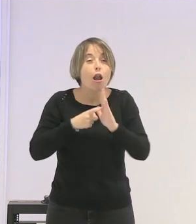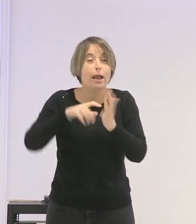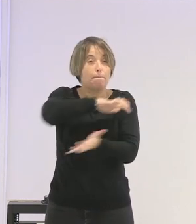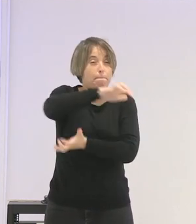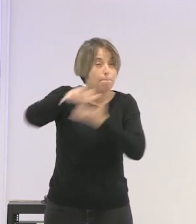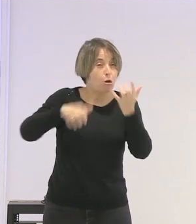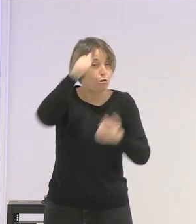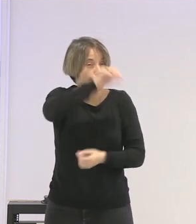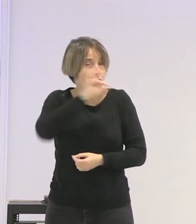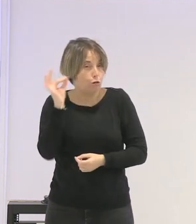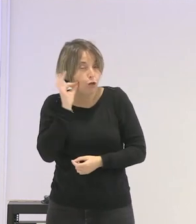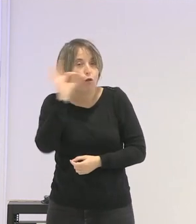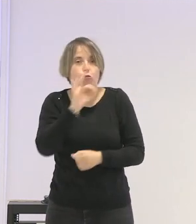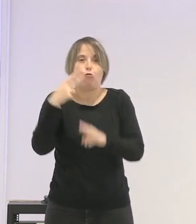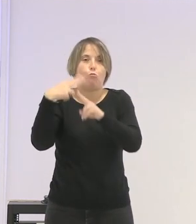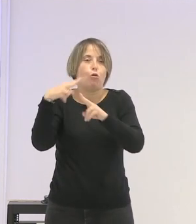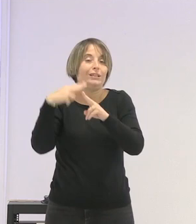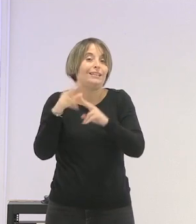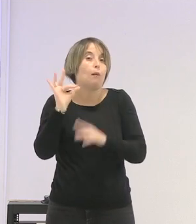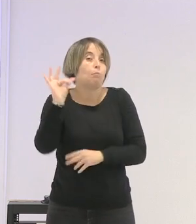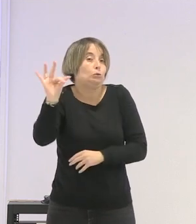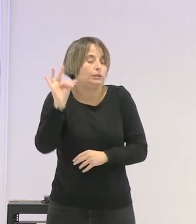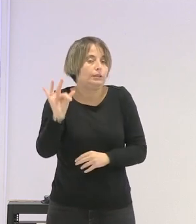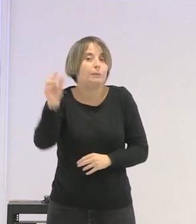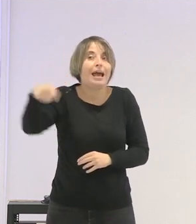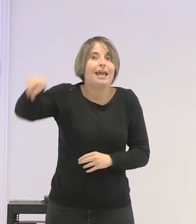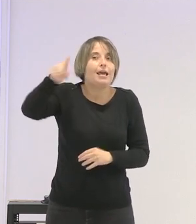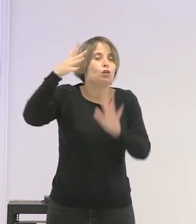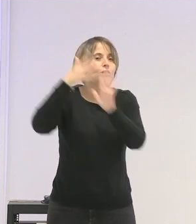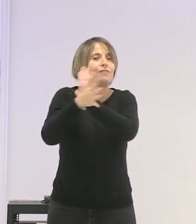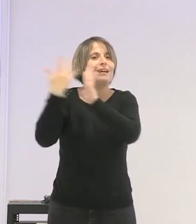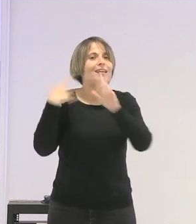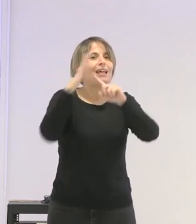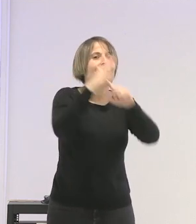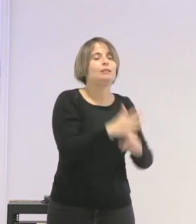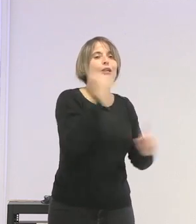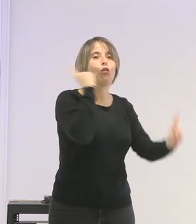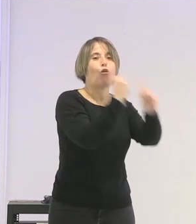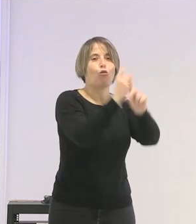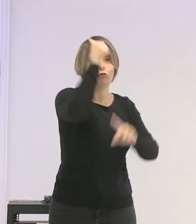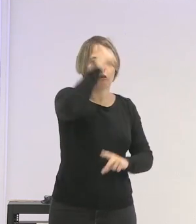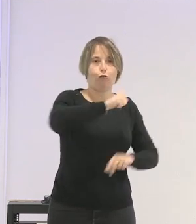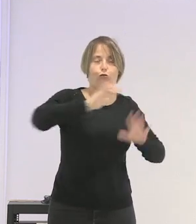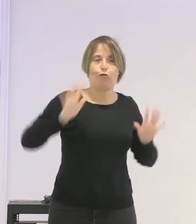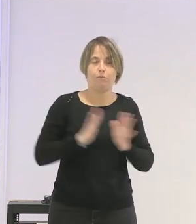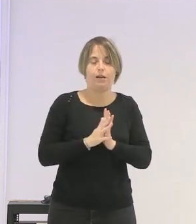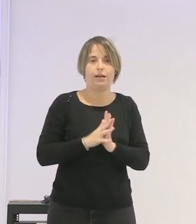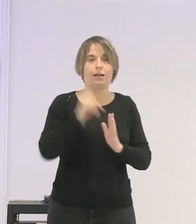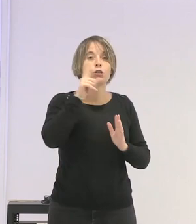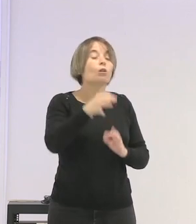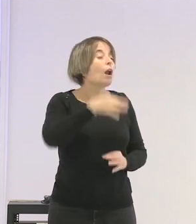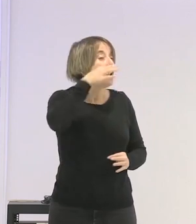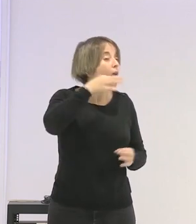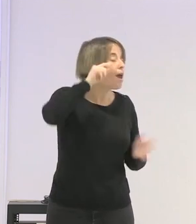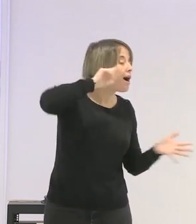de política de afirmación positiva, para ellos es discriminadora de los hombres, ¿no? Entonces, invierten el término y